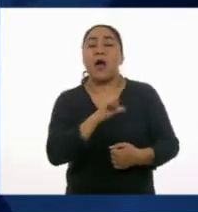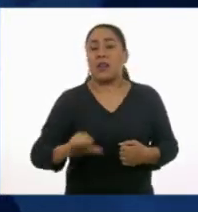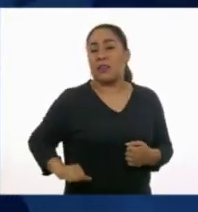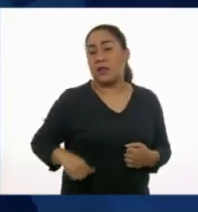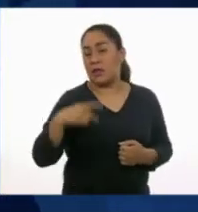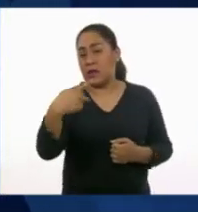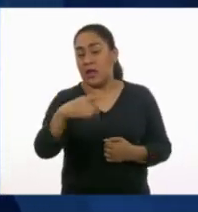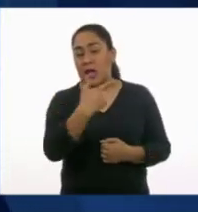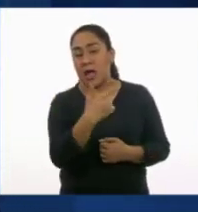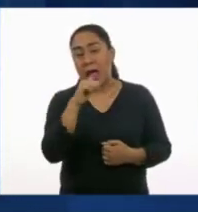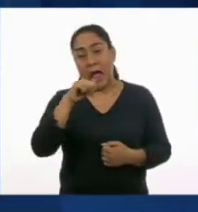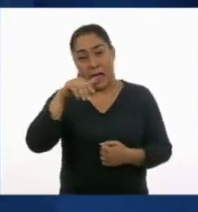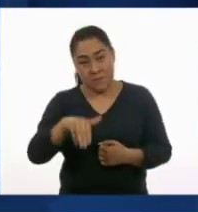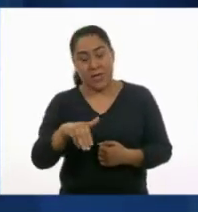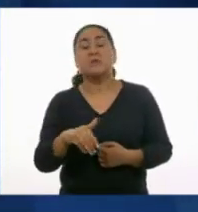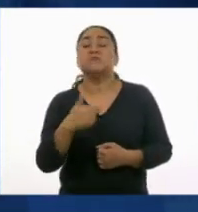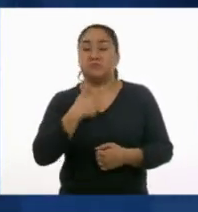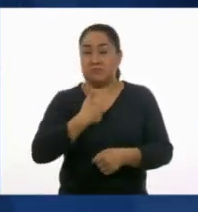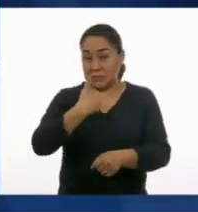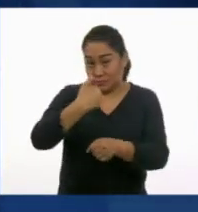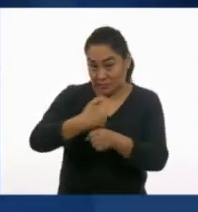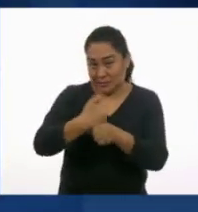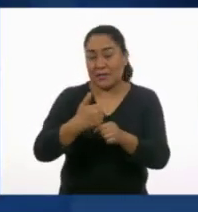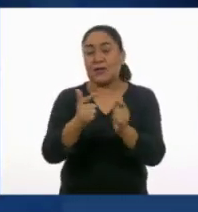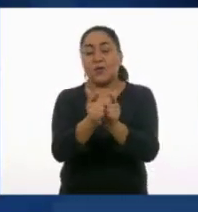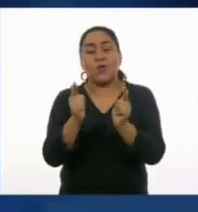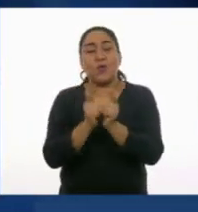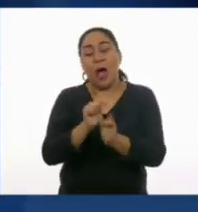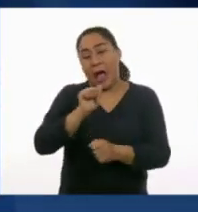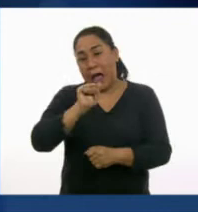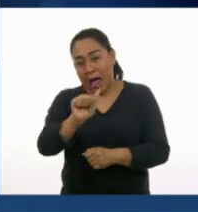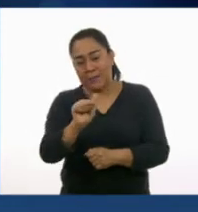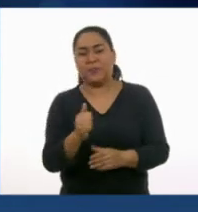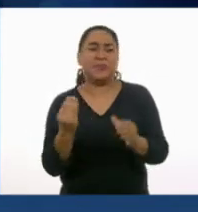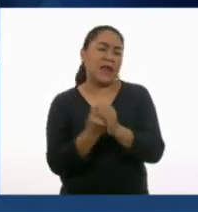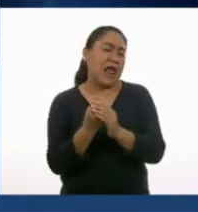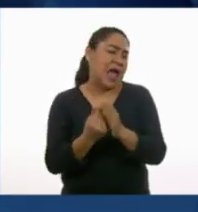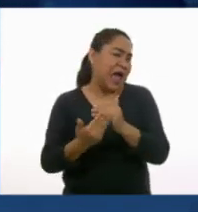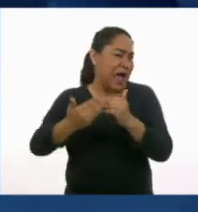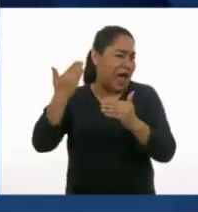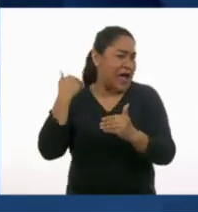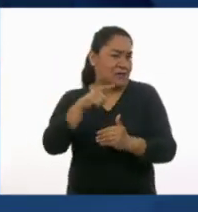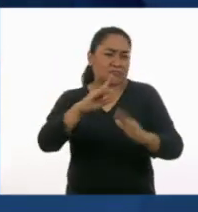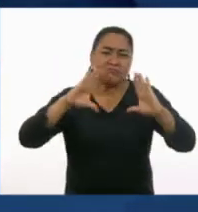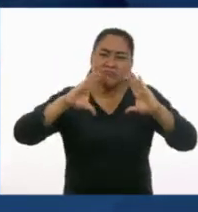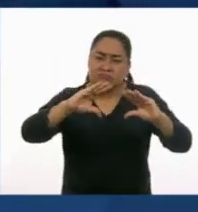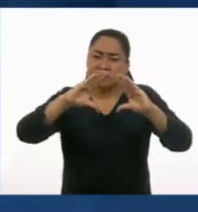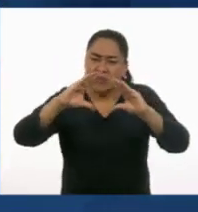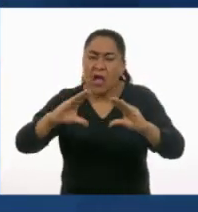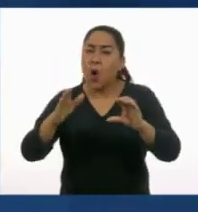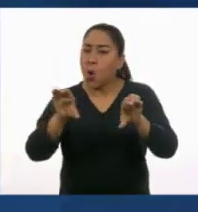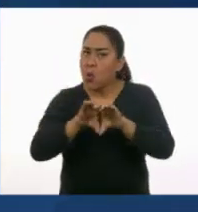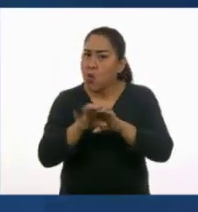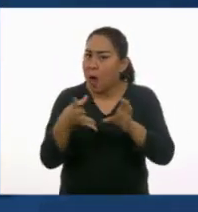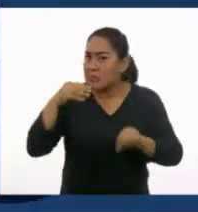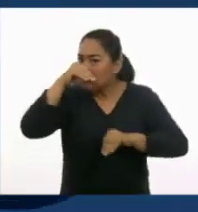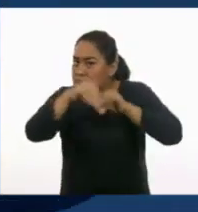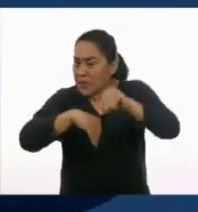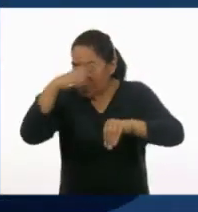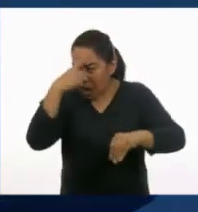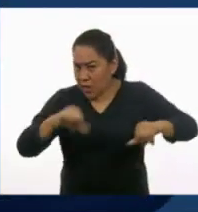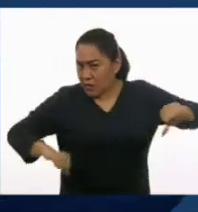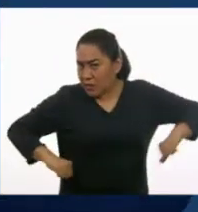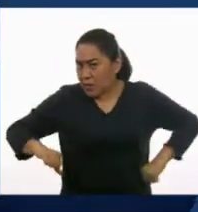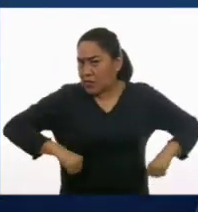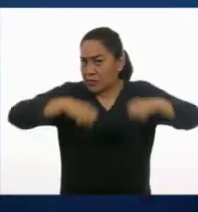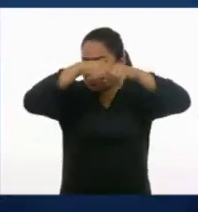Amadero. Curso el sexto grado en el grupo A. En la clase anterior nos enseñaron cómo crear una obra de teatro, pero